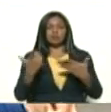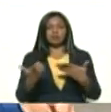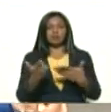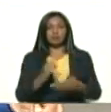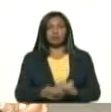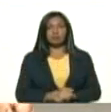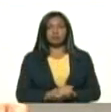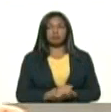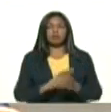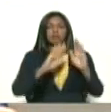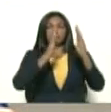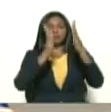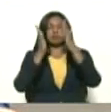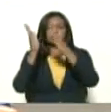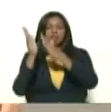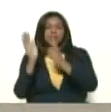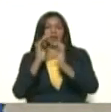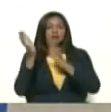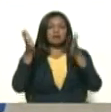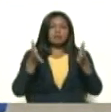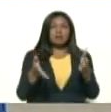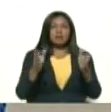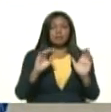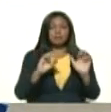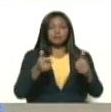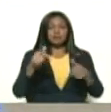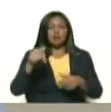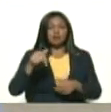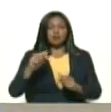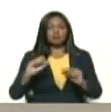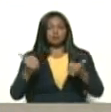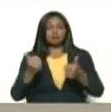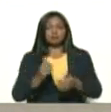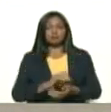de una biblioteca cristiana que vamos a alimentar a partir de hoy.